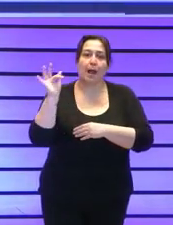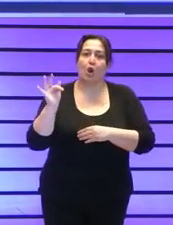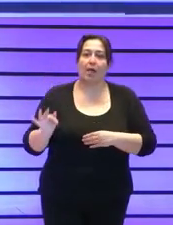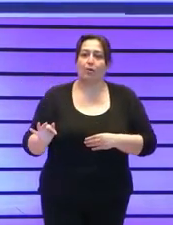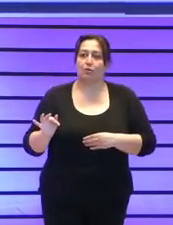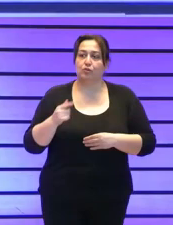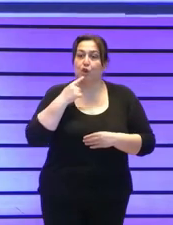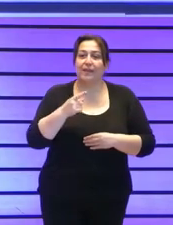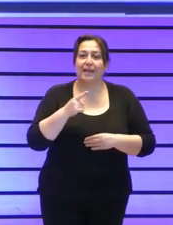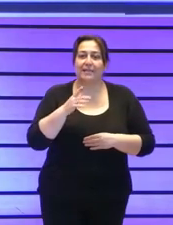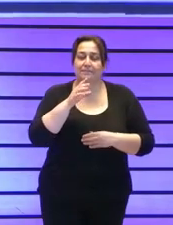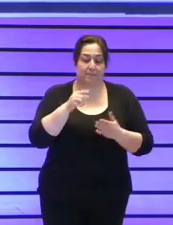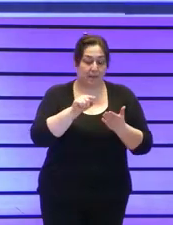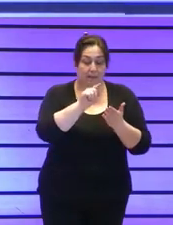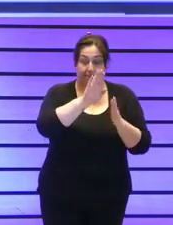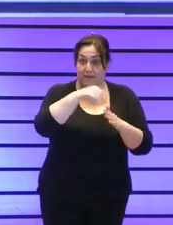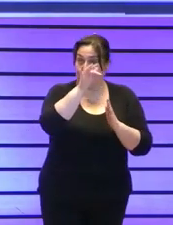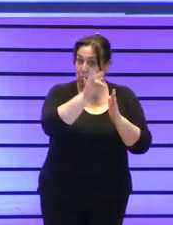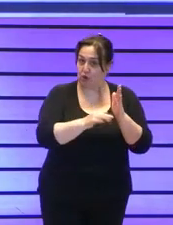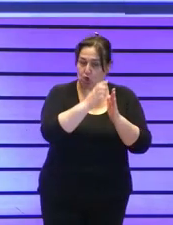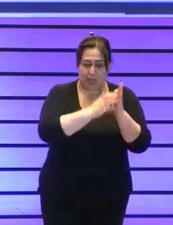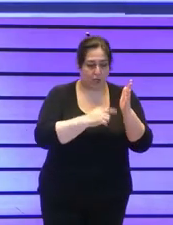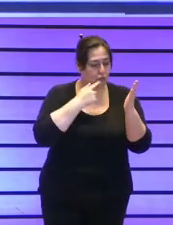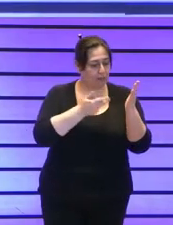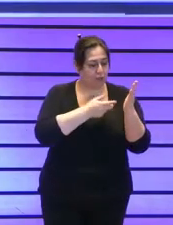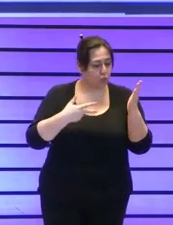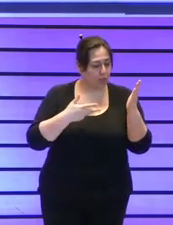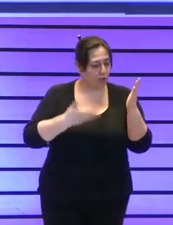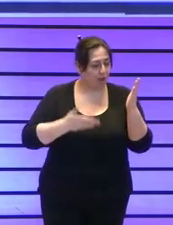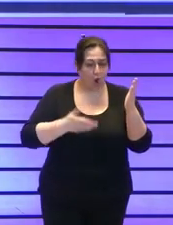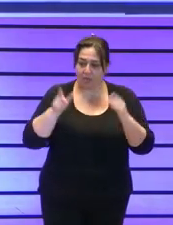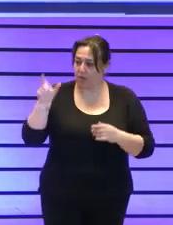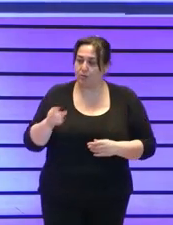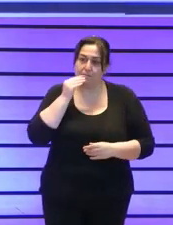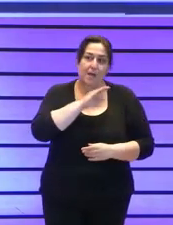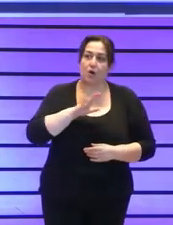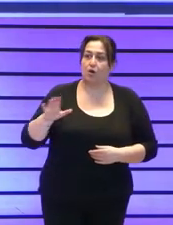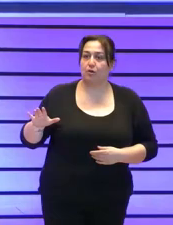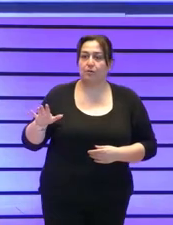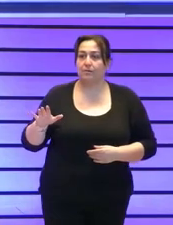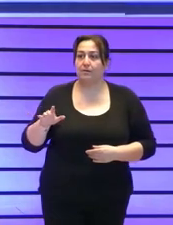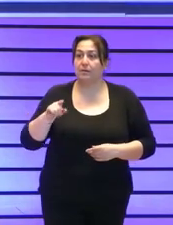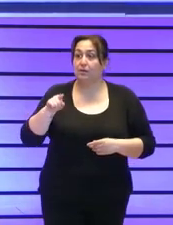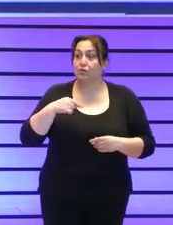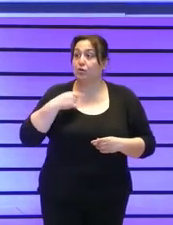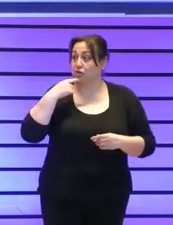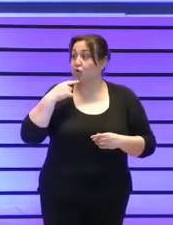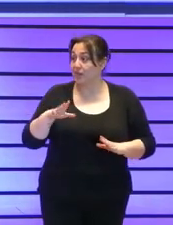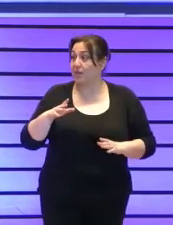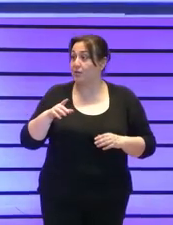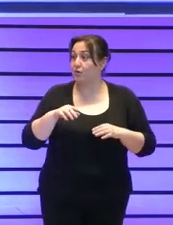sido extraordinariamente valorados. Os estoy hablando de un posgrado donde desfila la creme de